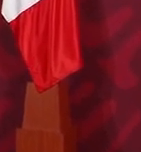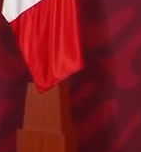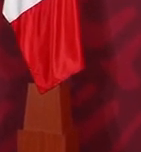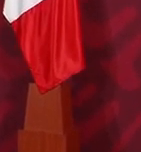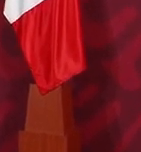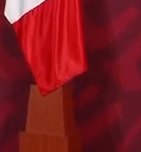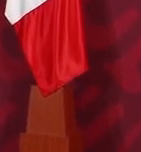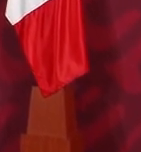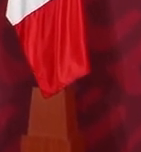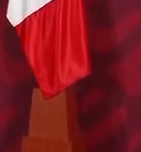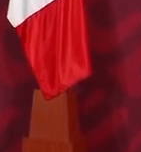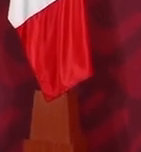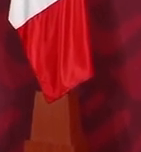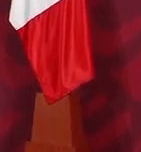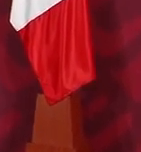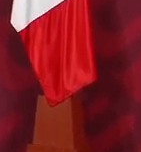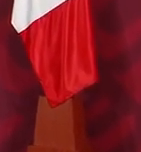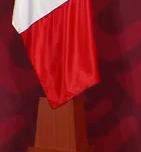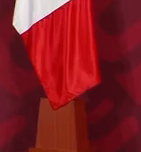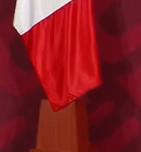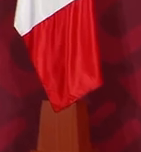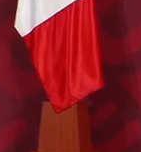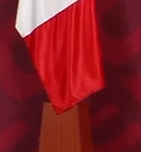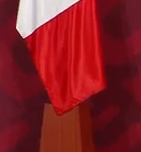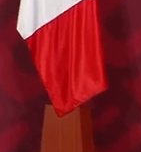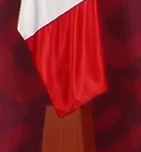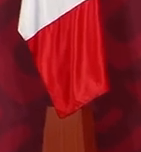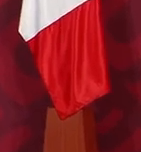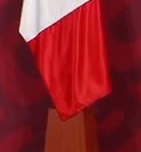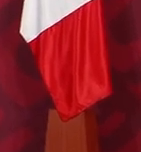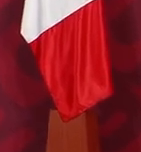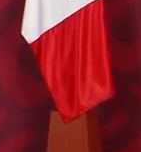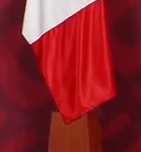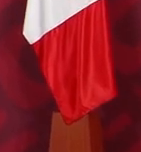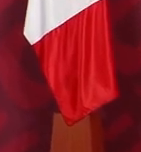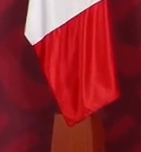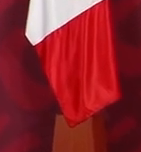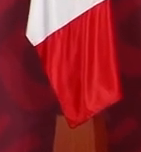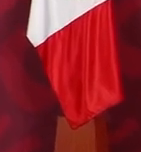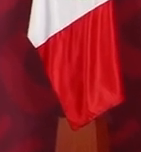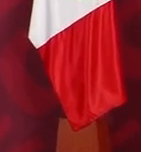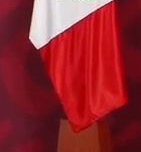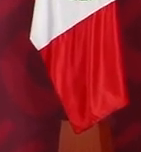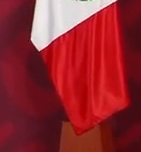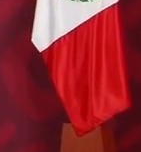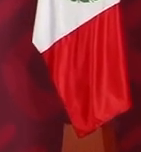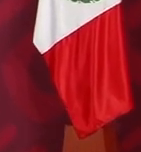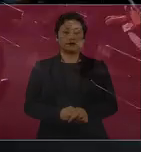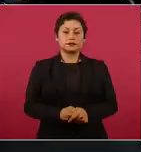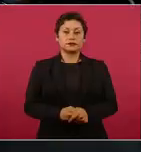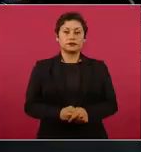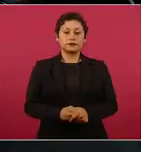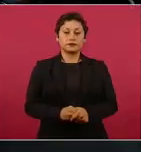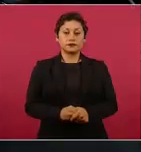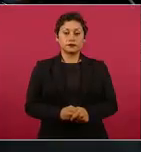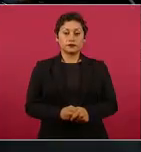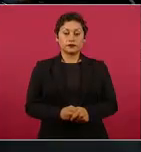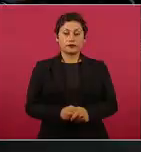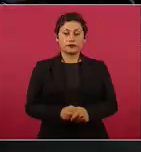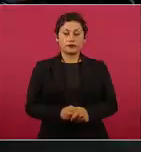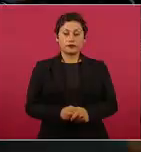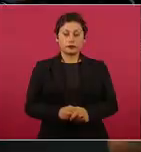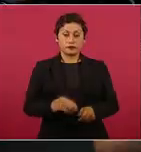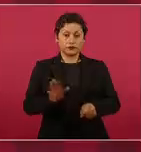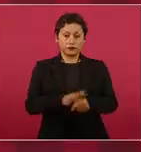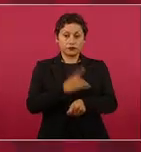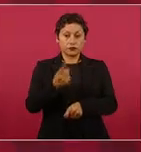porque el impacto de inflación en energéticos en México es lo más